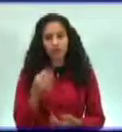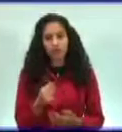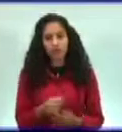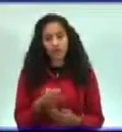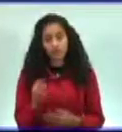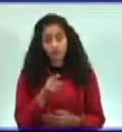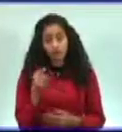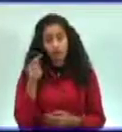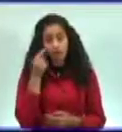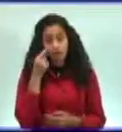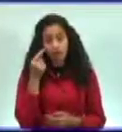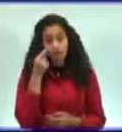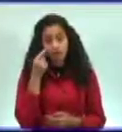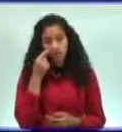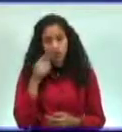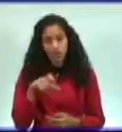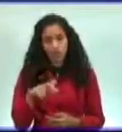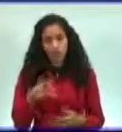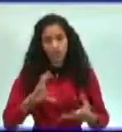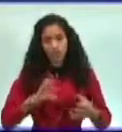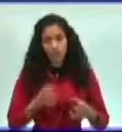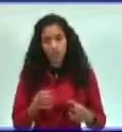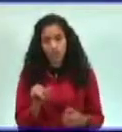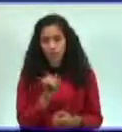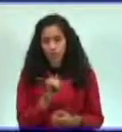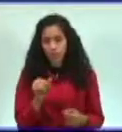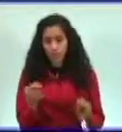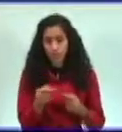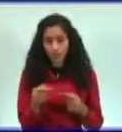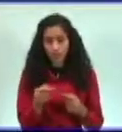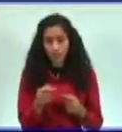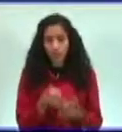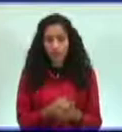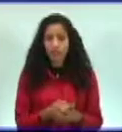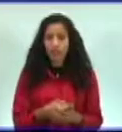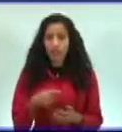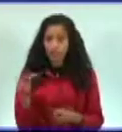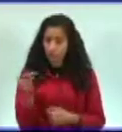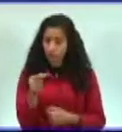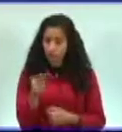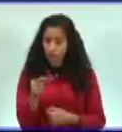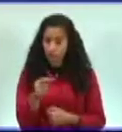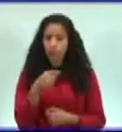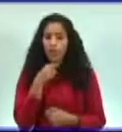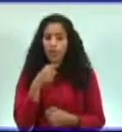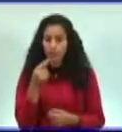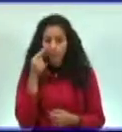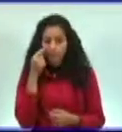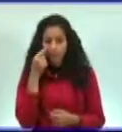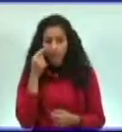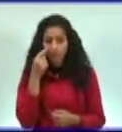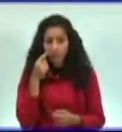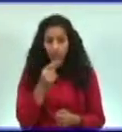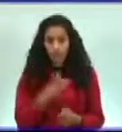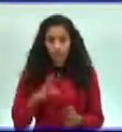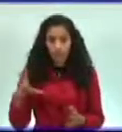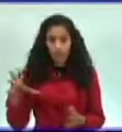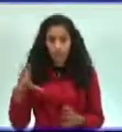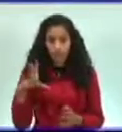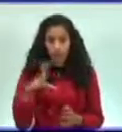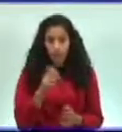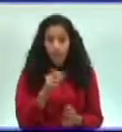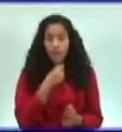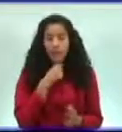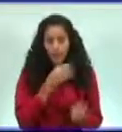Es bueno que conozcan que cuando formamos igualdades de sustracción, vamos de las partes al todo.